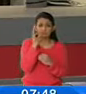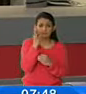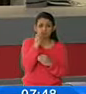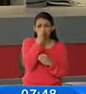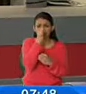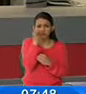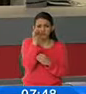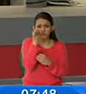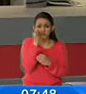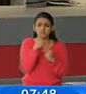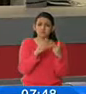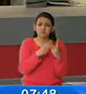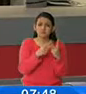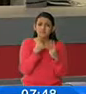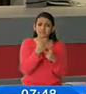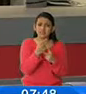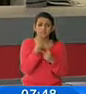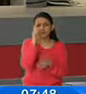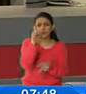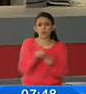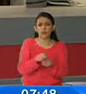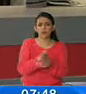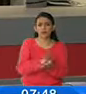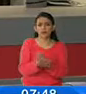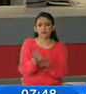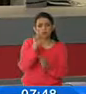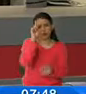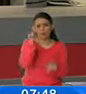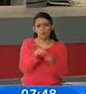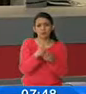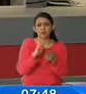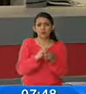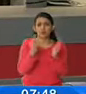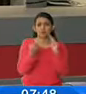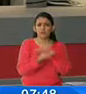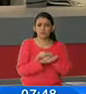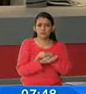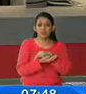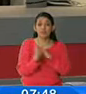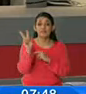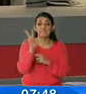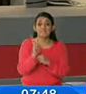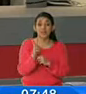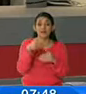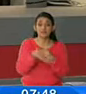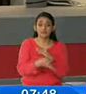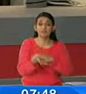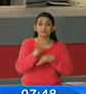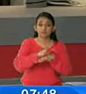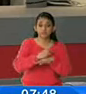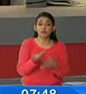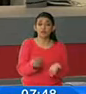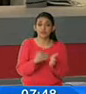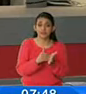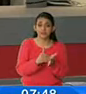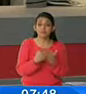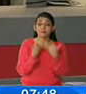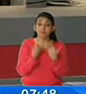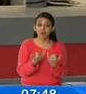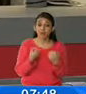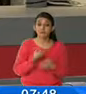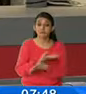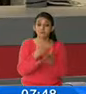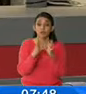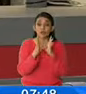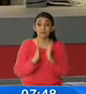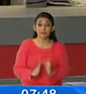la marihuana, ya han manifestado su desacuerdo con esta reforma que ingresaron el viernes a la Asamblea Nacional. En el siguiente reportaje de